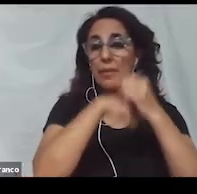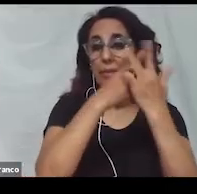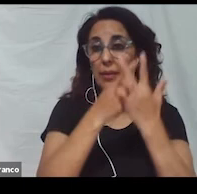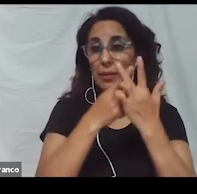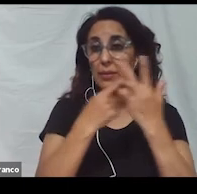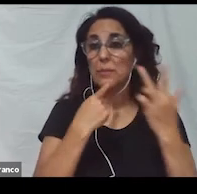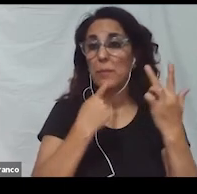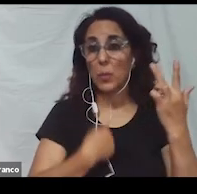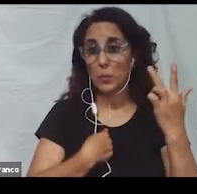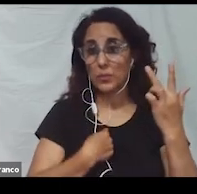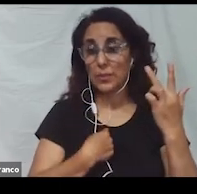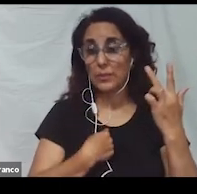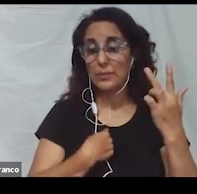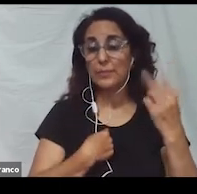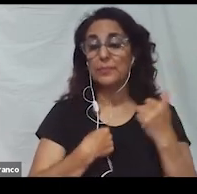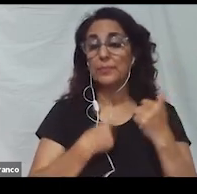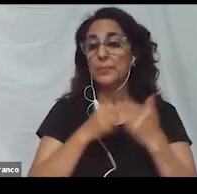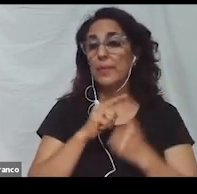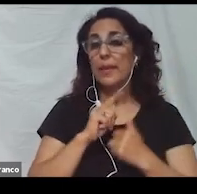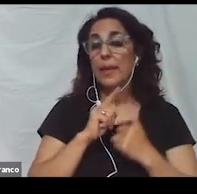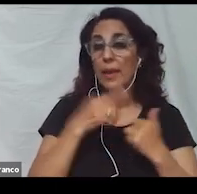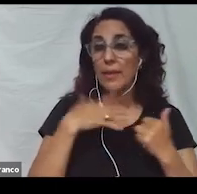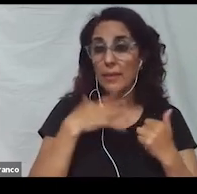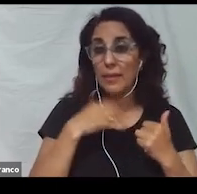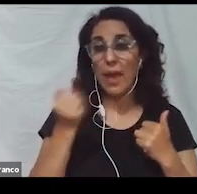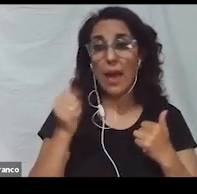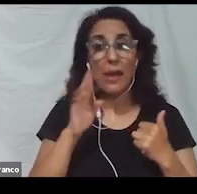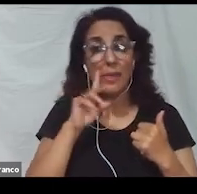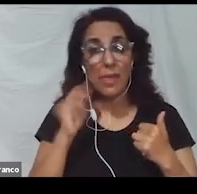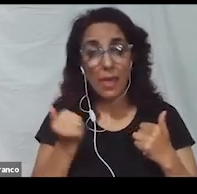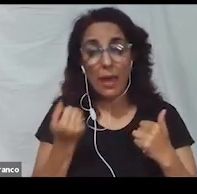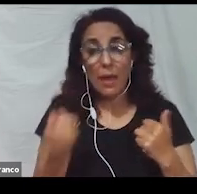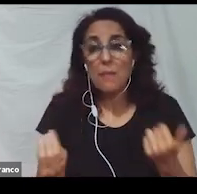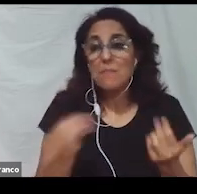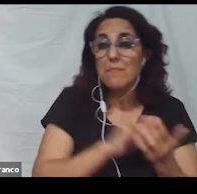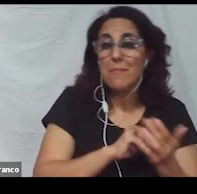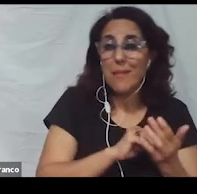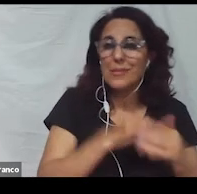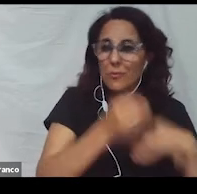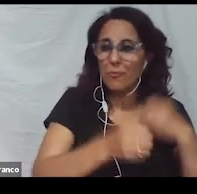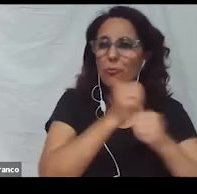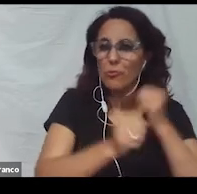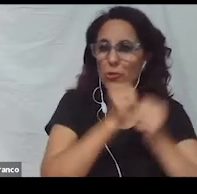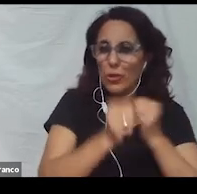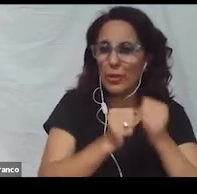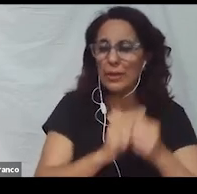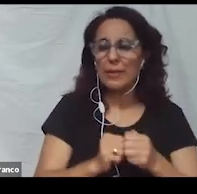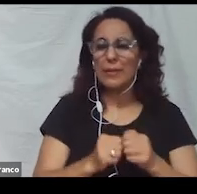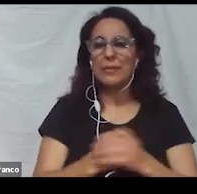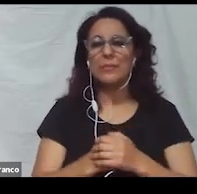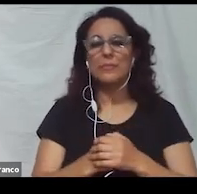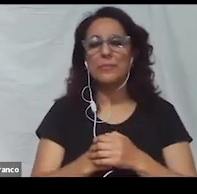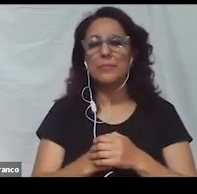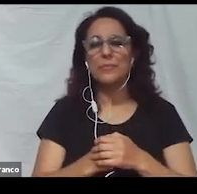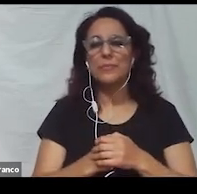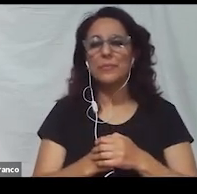preguntas que ustedes se tienen que hacer, ¿sí? Tenemos que entender que ARIA no va a agregar funcionalidad nueva a lo que existe, simplemente le